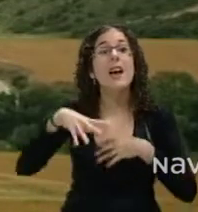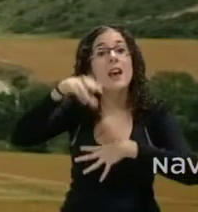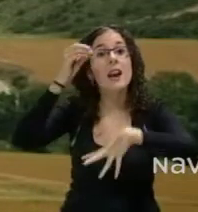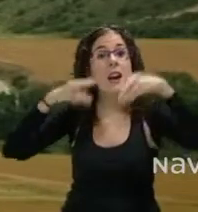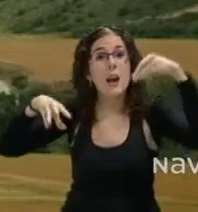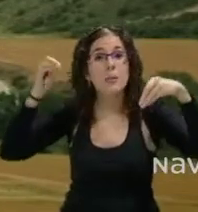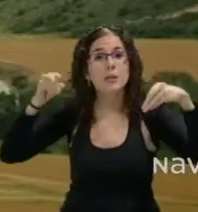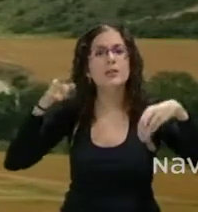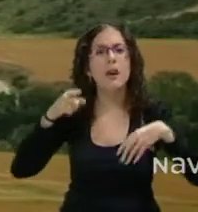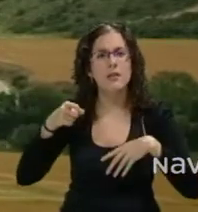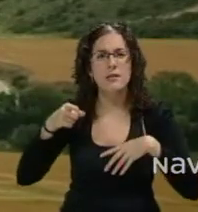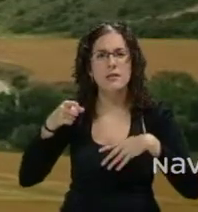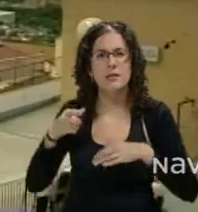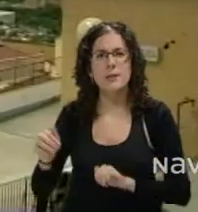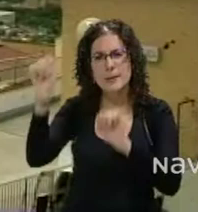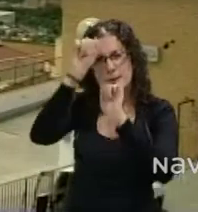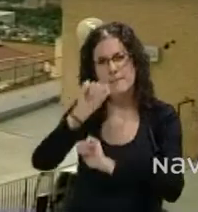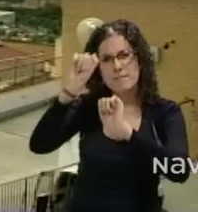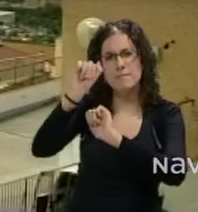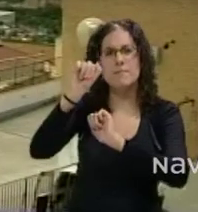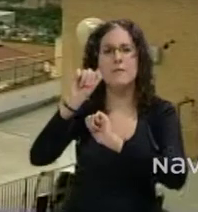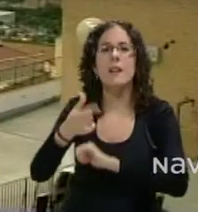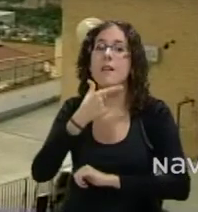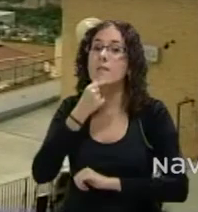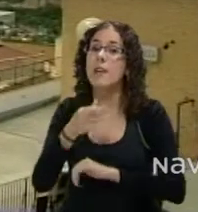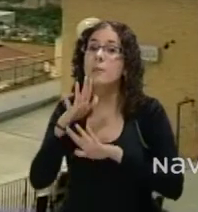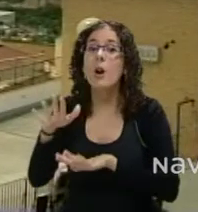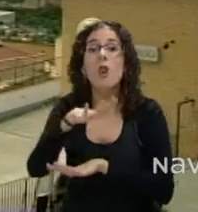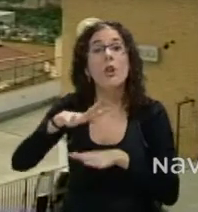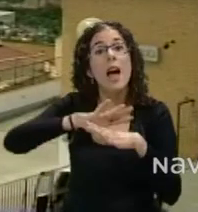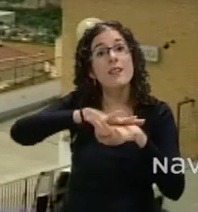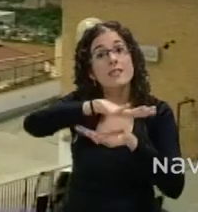defendían bien como guerrilleros, pero en el llano ahí no tenían